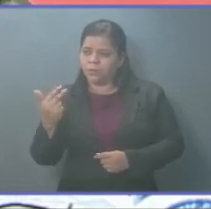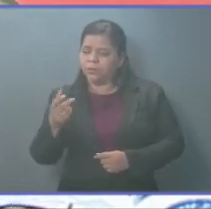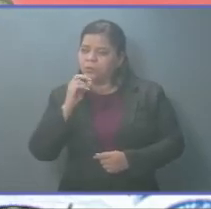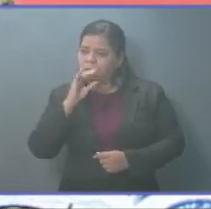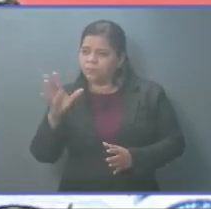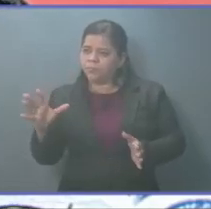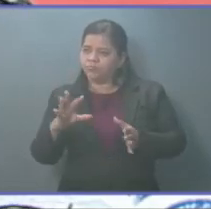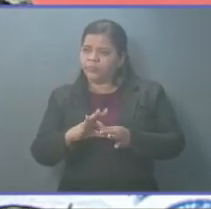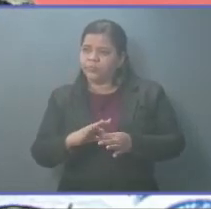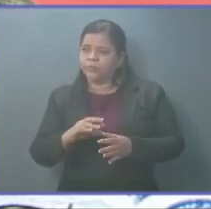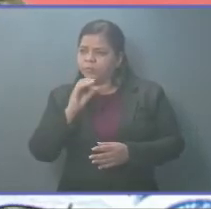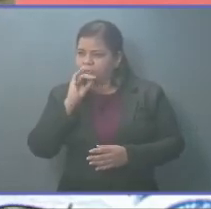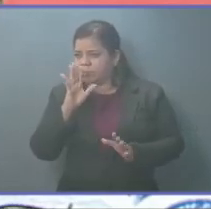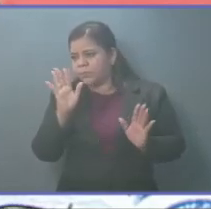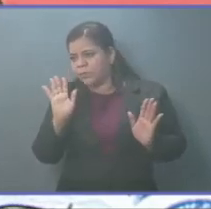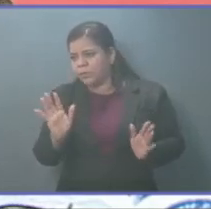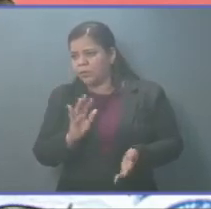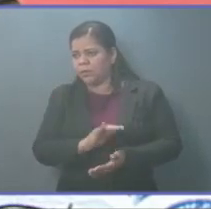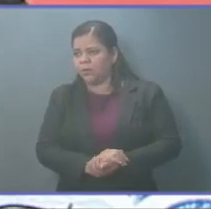acá, pero bien,